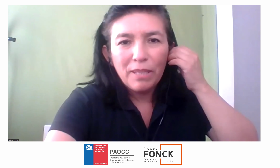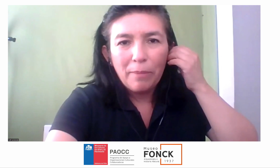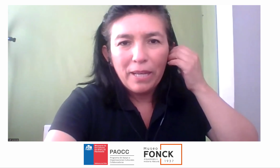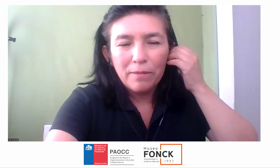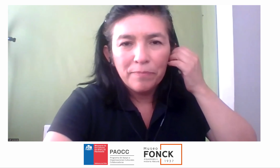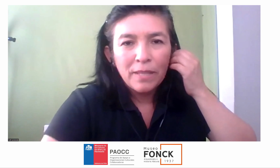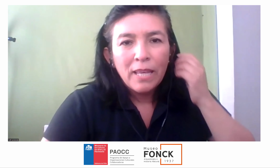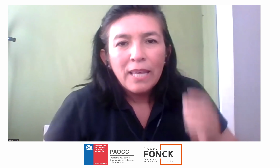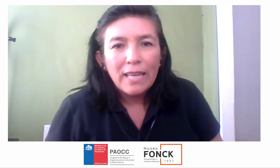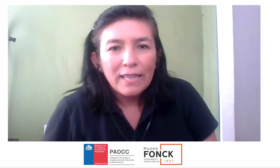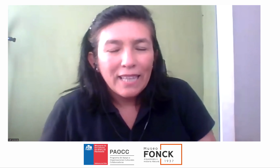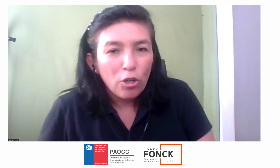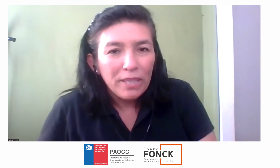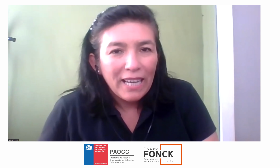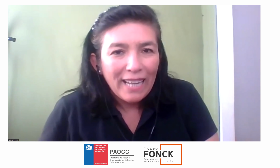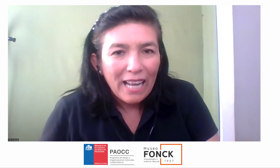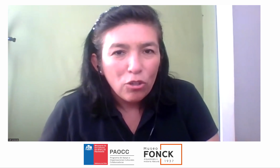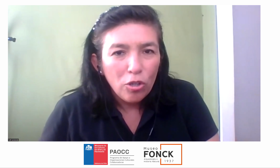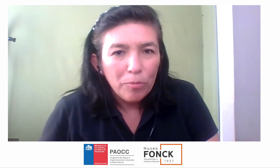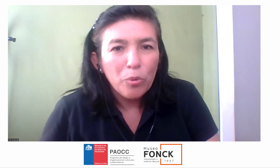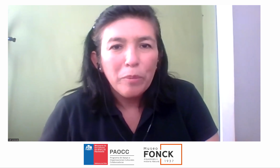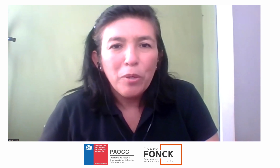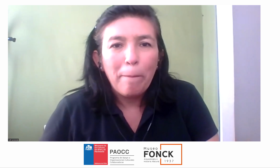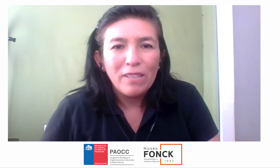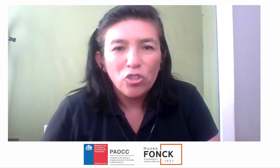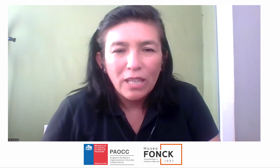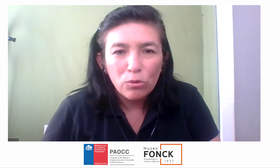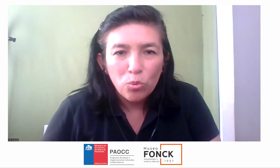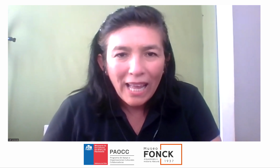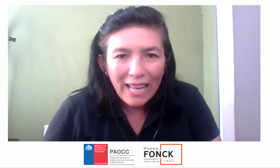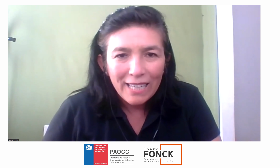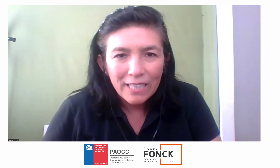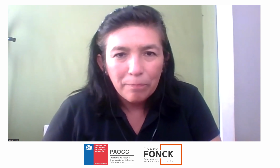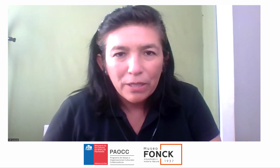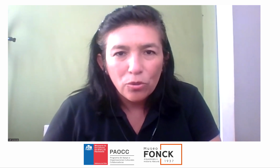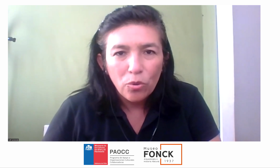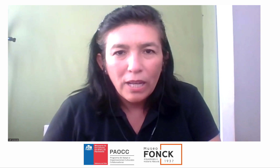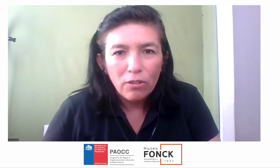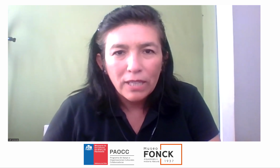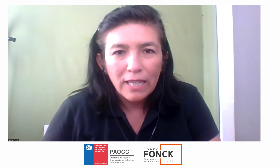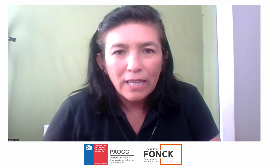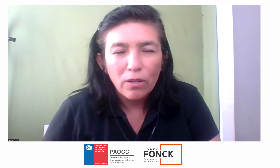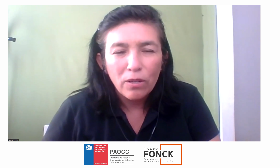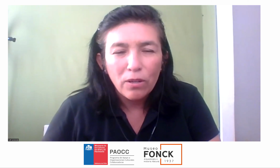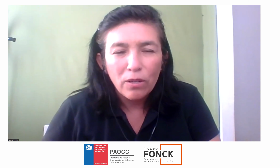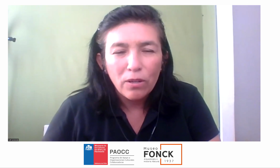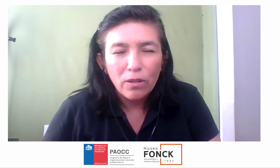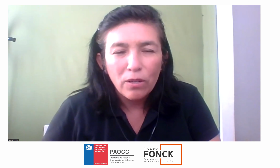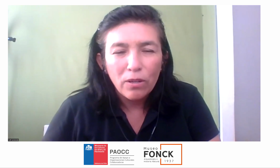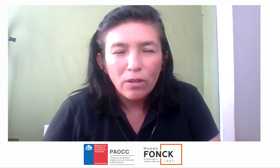eh, se me queda pegado? ¿Quiere comunicar algo? Por ejemplo, una expresión natural respecto a lo que,